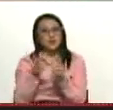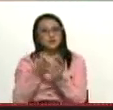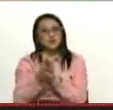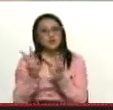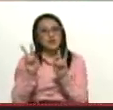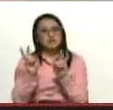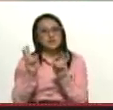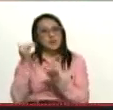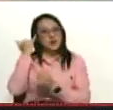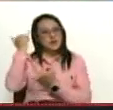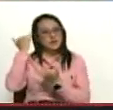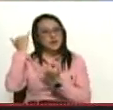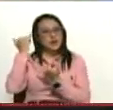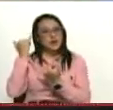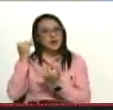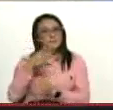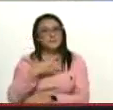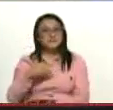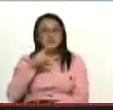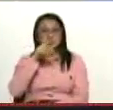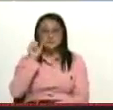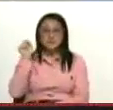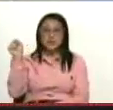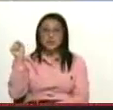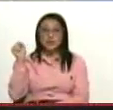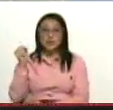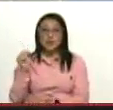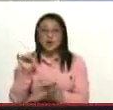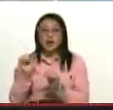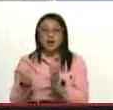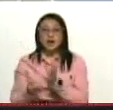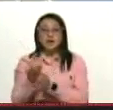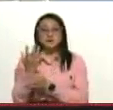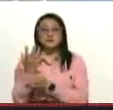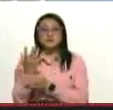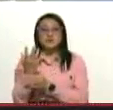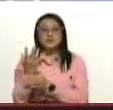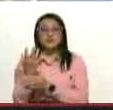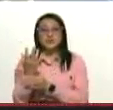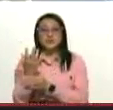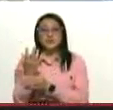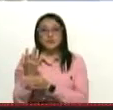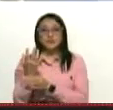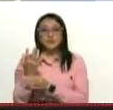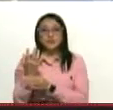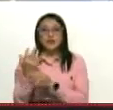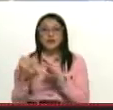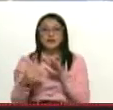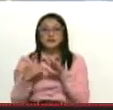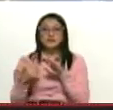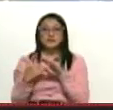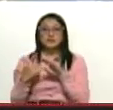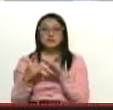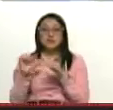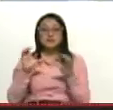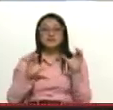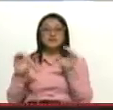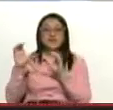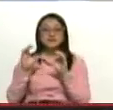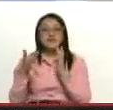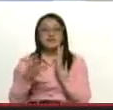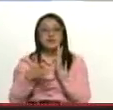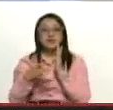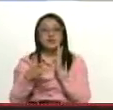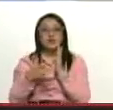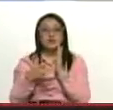una iniciativa del presidente maduro para la creación de un instituto de ciencia y